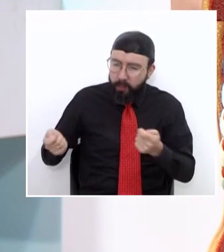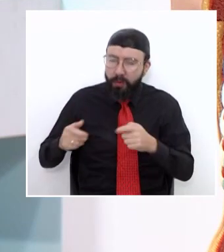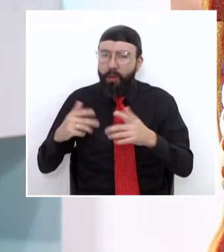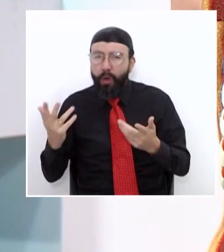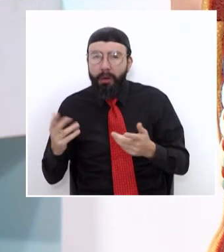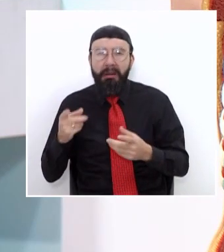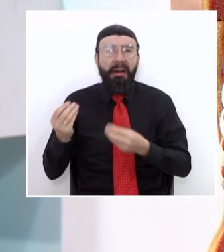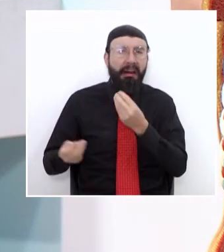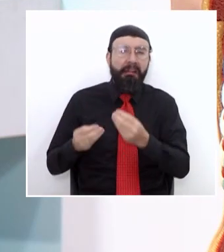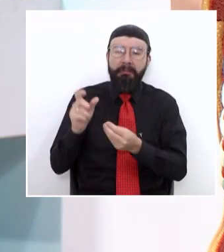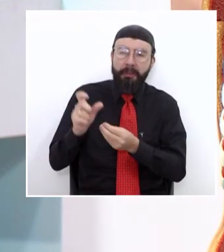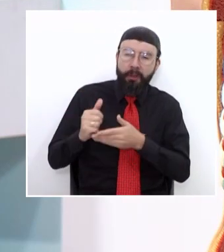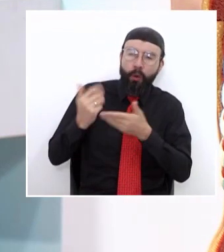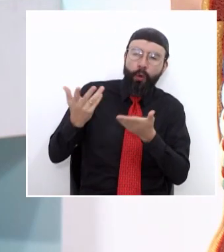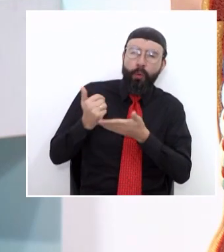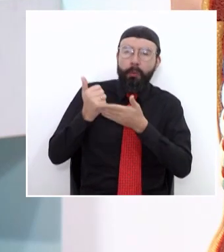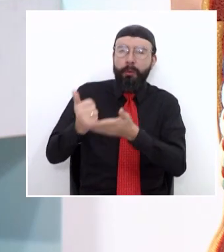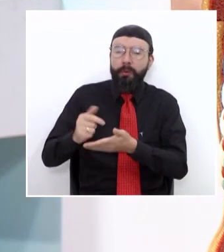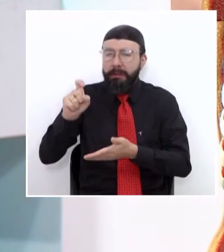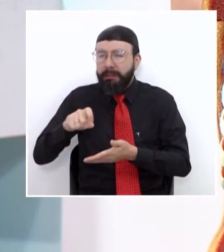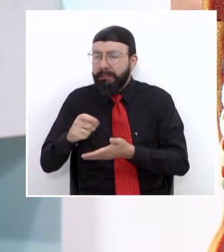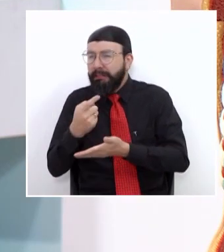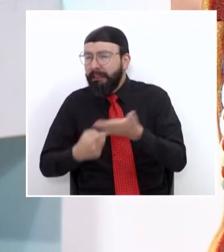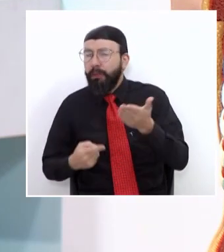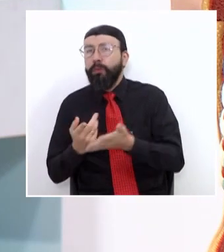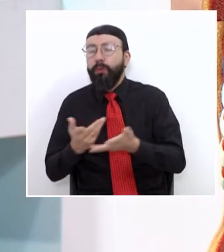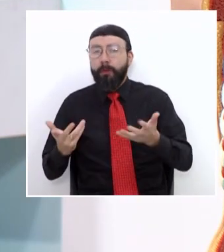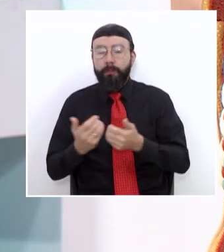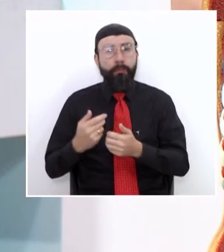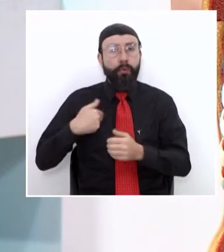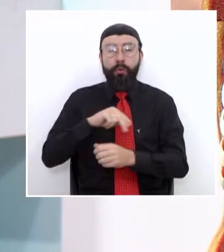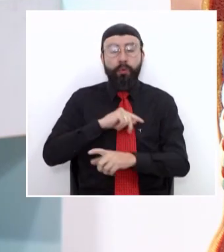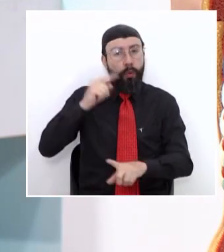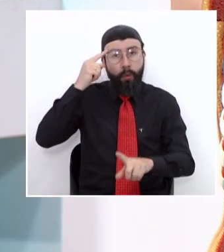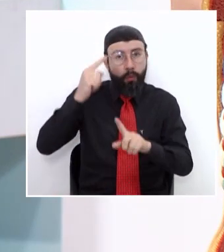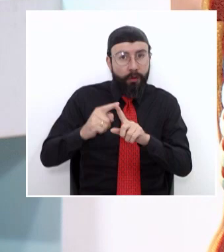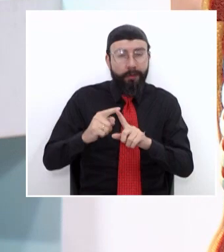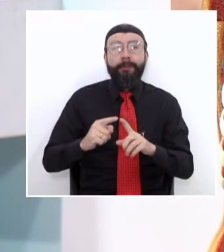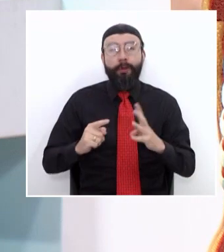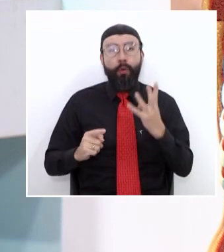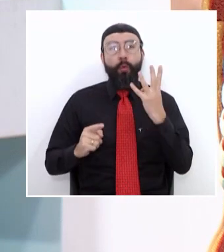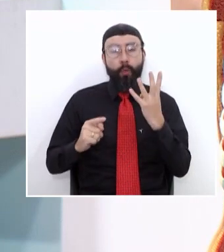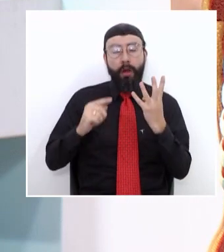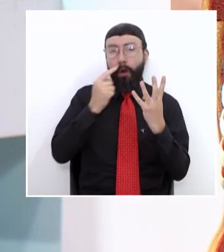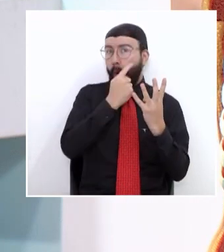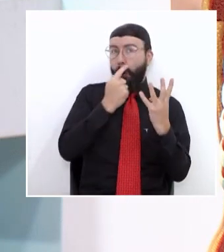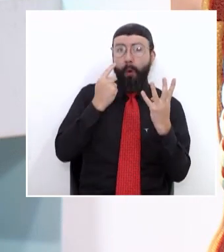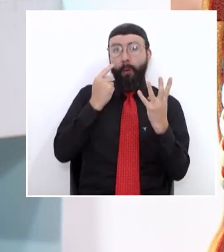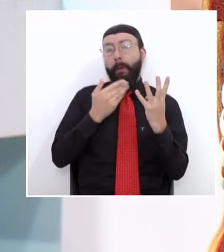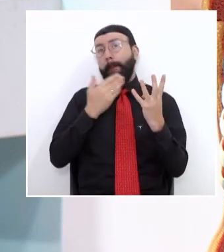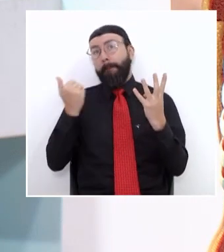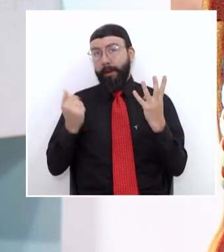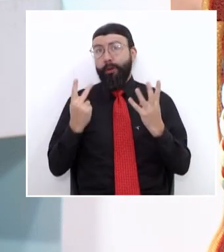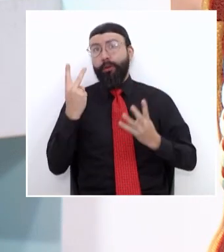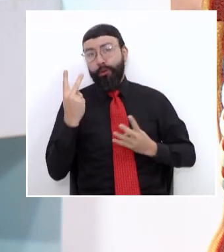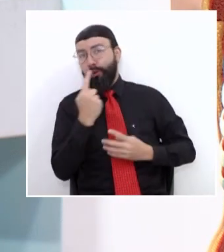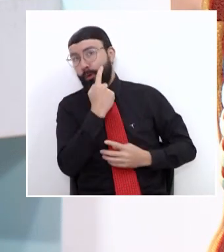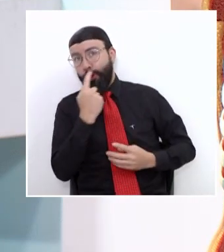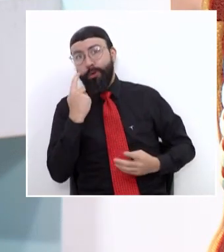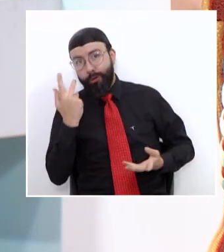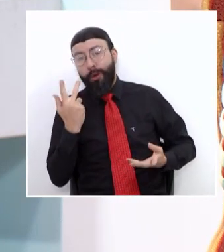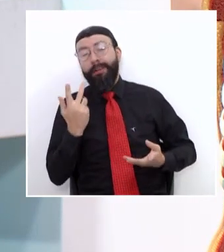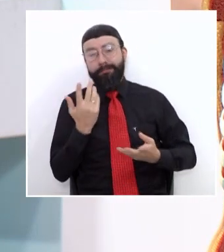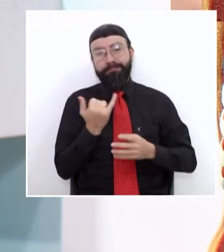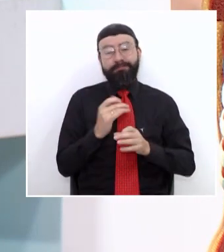pacientes. Porque la idea de nosotros es que 4 ojos ven más que 2. Y tratamos de ver siempre los pacientes en